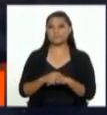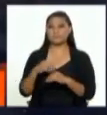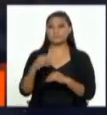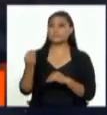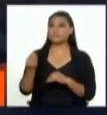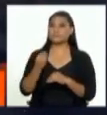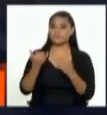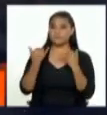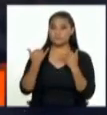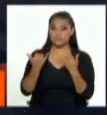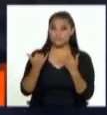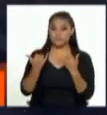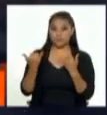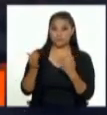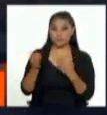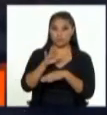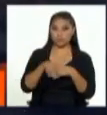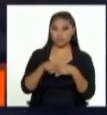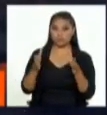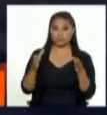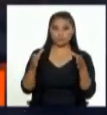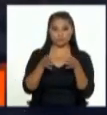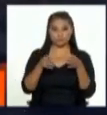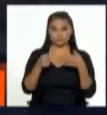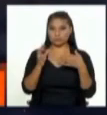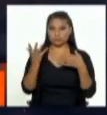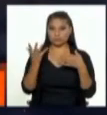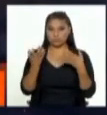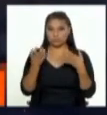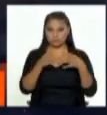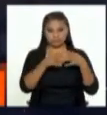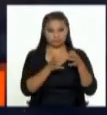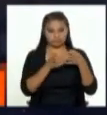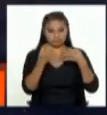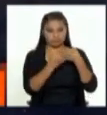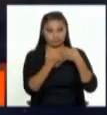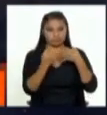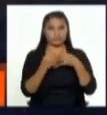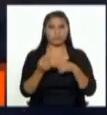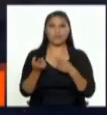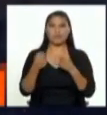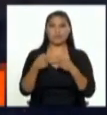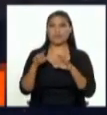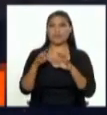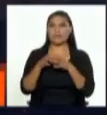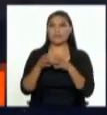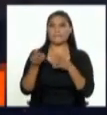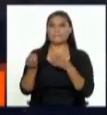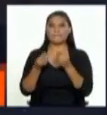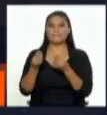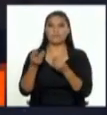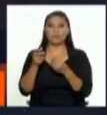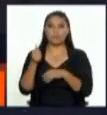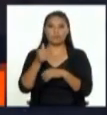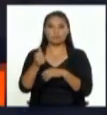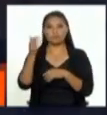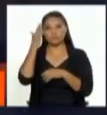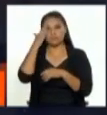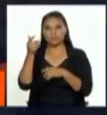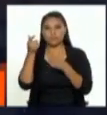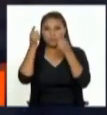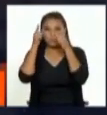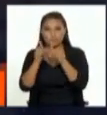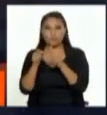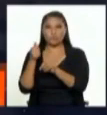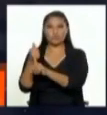en este caso estos productos no los lleven? Bueno, en este caso ya sería un tema interno de ellos el por cual no toman esa